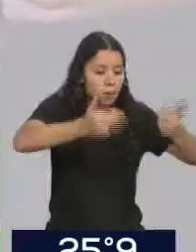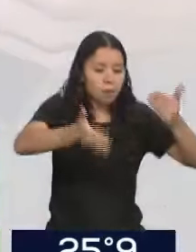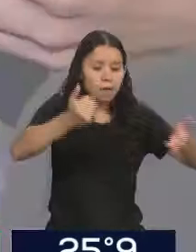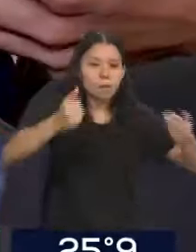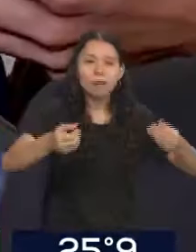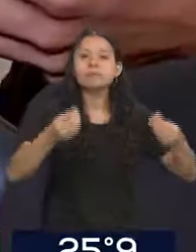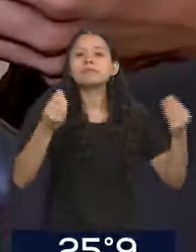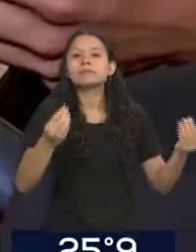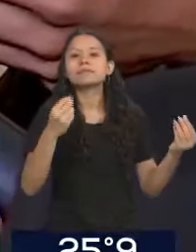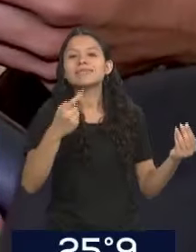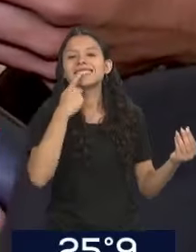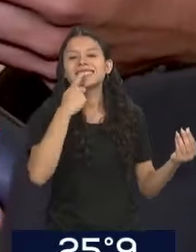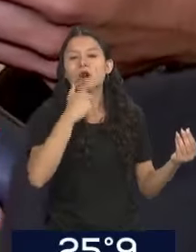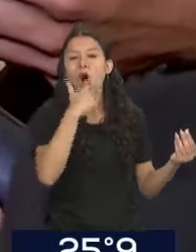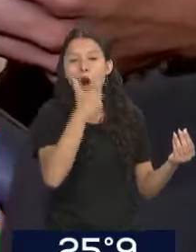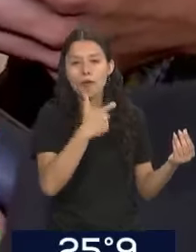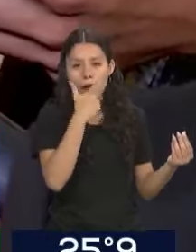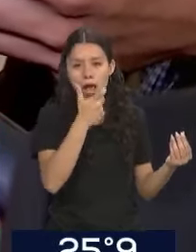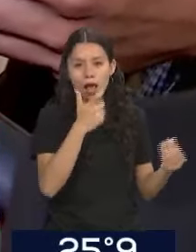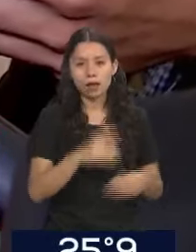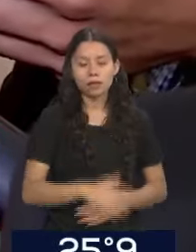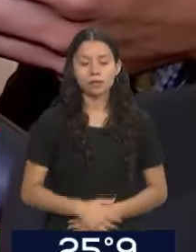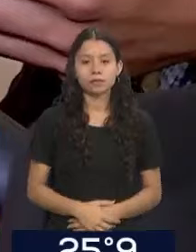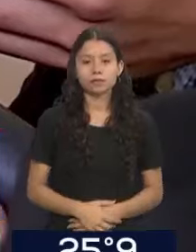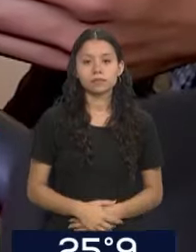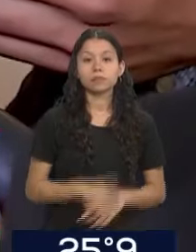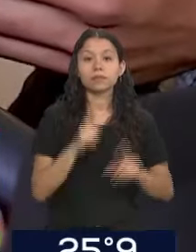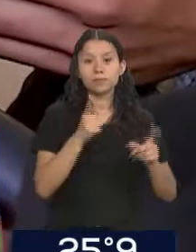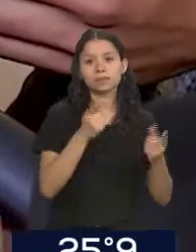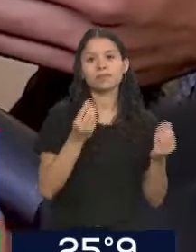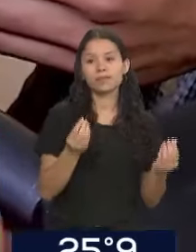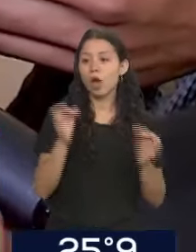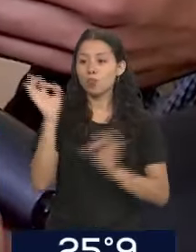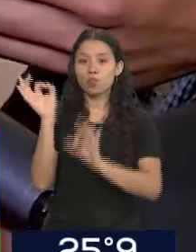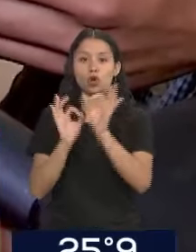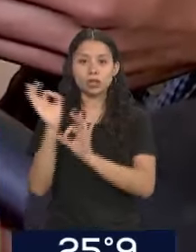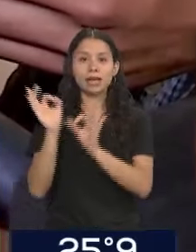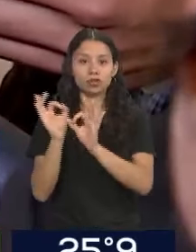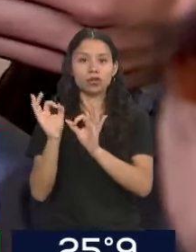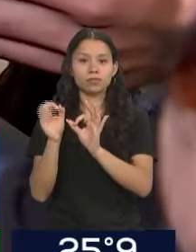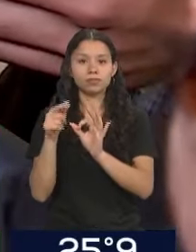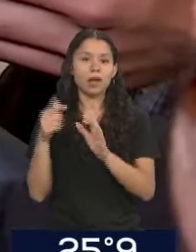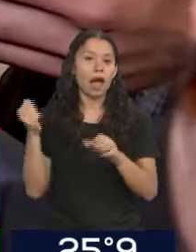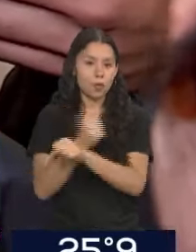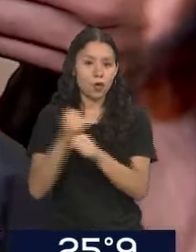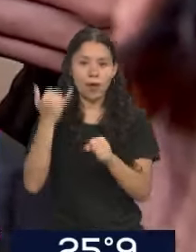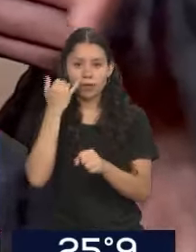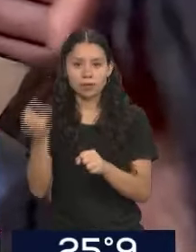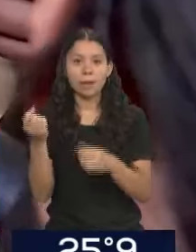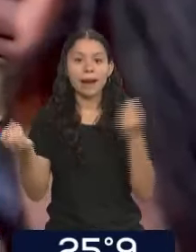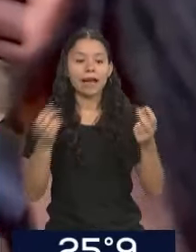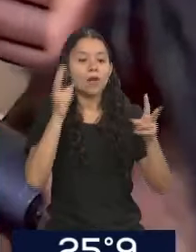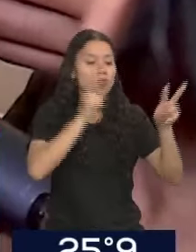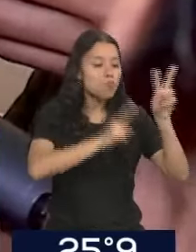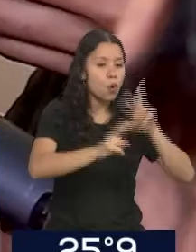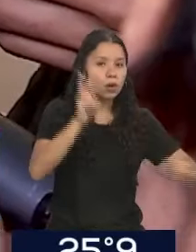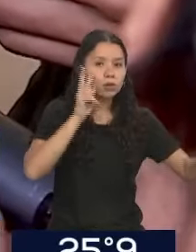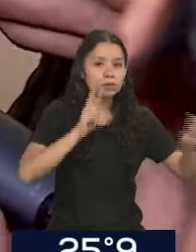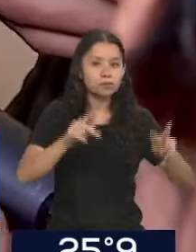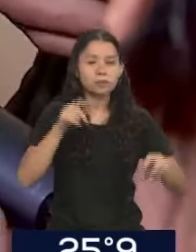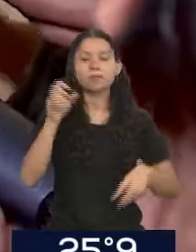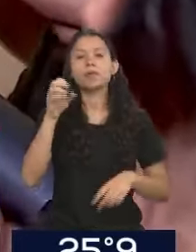cobre. También es cierto que hay un proyecto que tiene aprobada la exploración, que es el proyecto de San Jorge